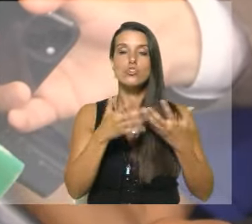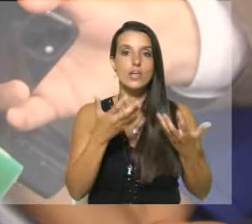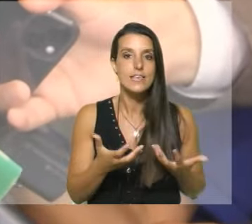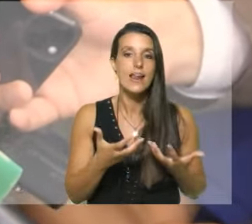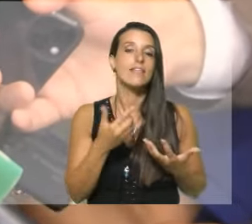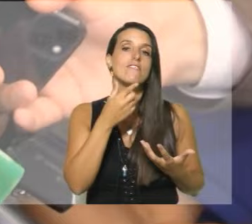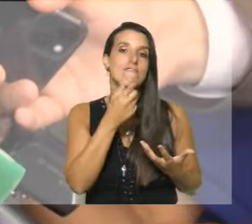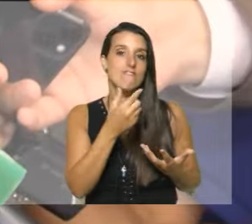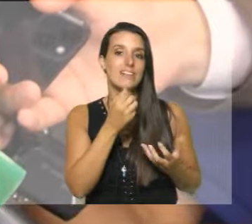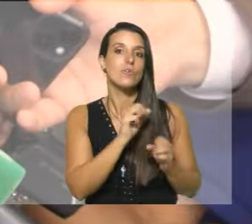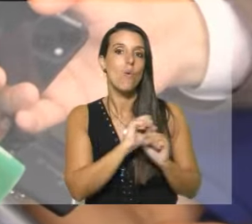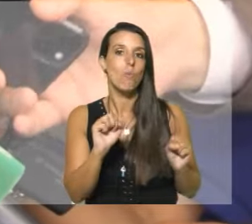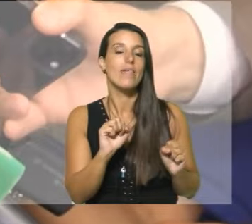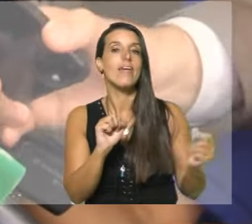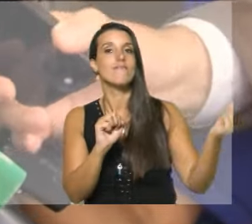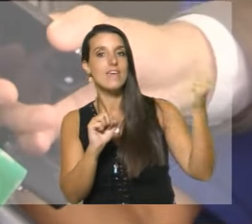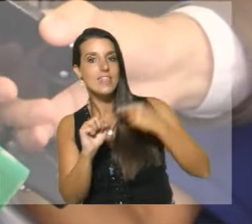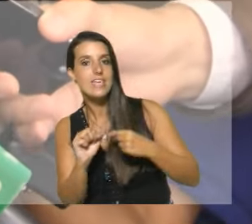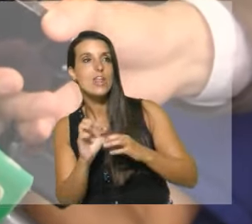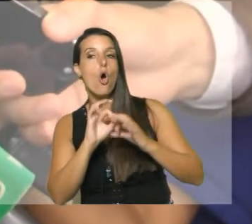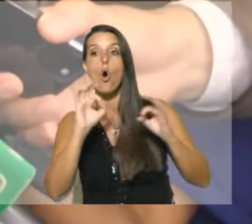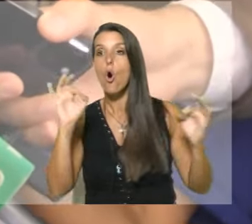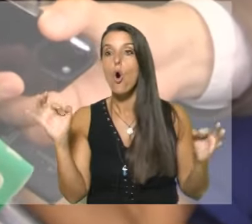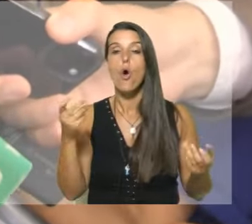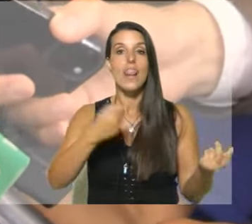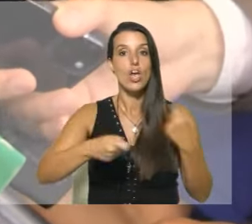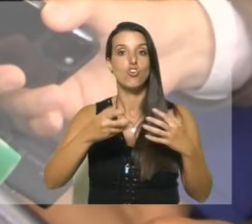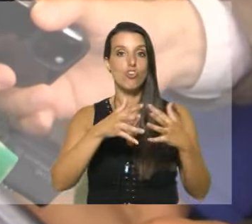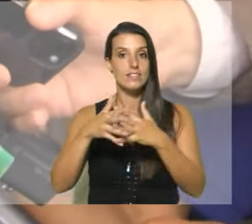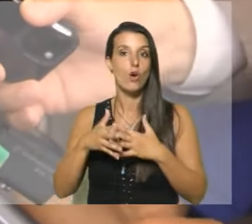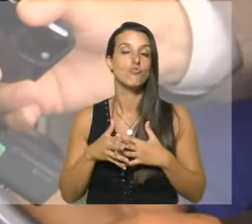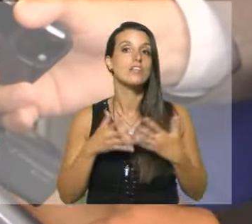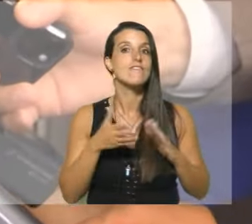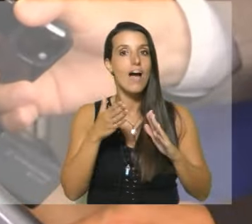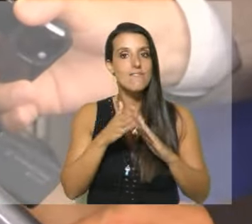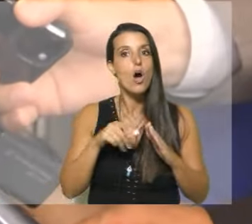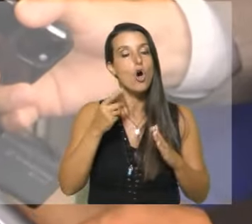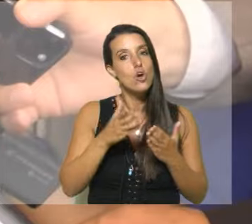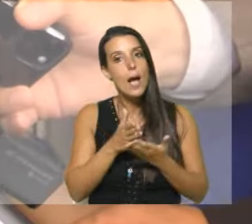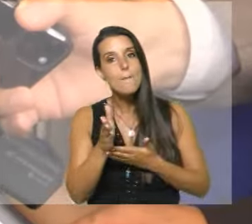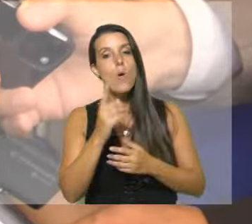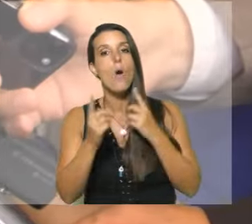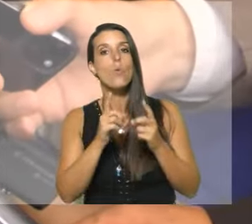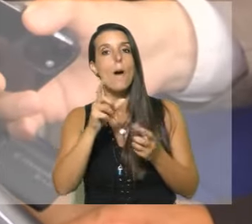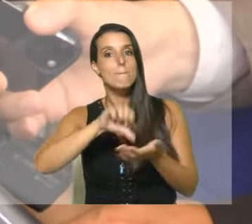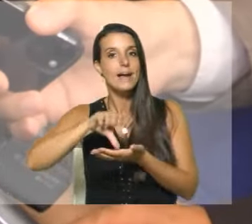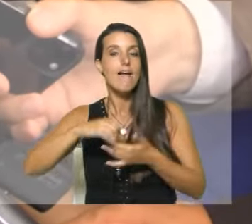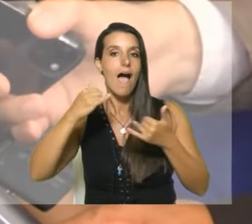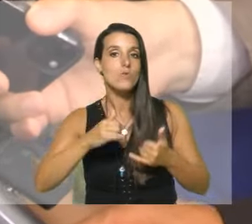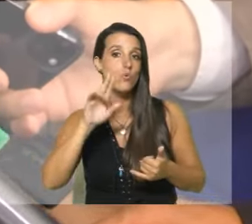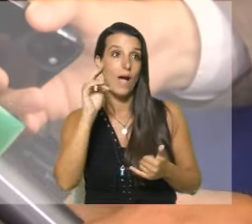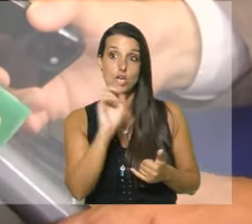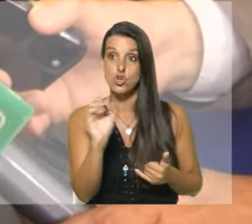también facilitan la posibilidad de recibir inversiones o de hacer negocios con Estados Unidos. Y va por otro camino, muchos países hoy lo tienen, Uruguay